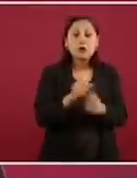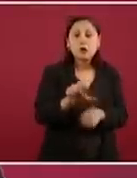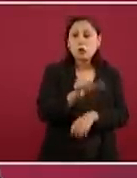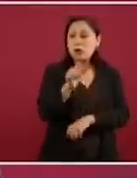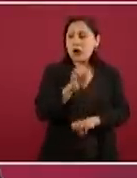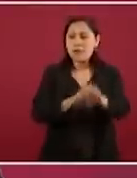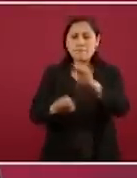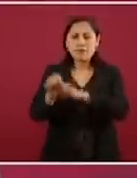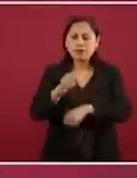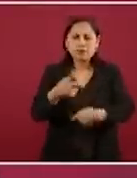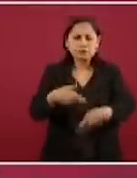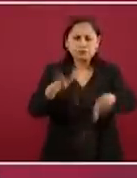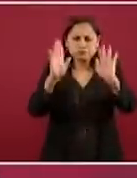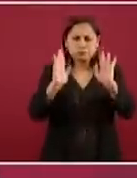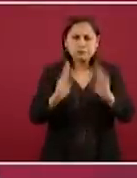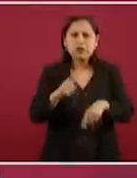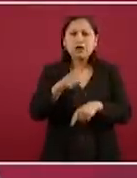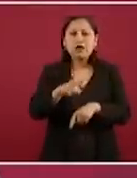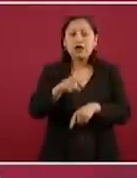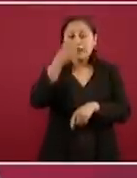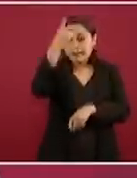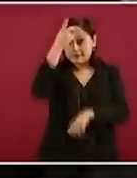a